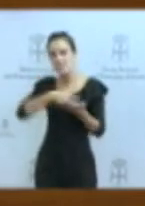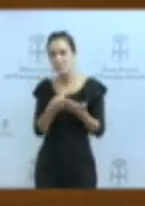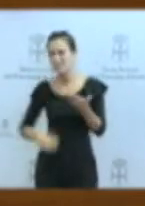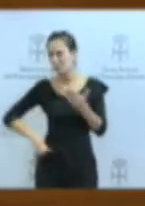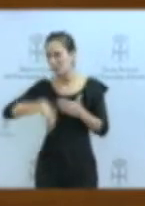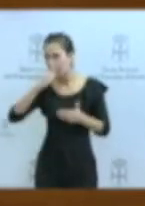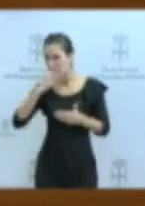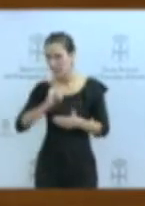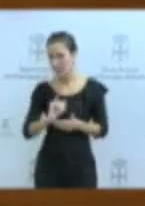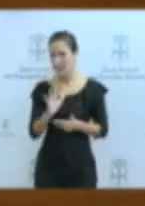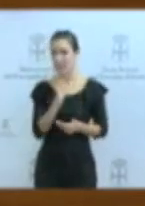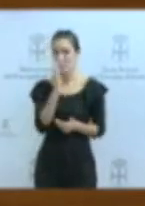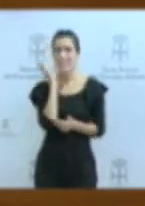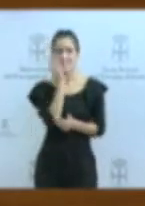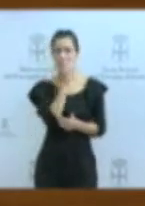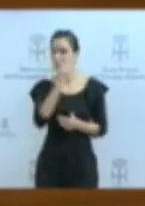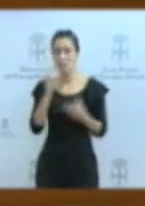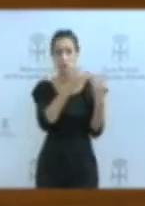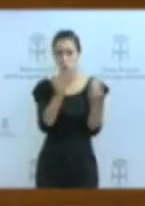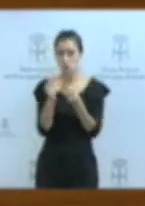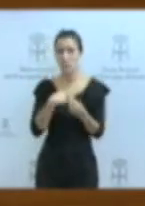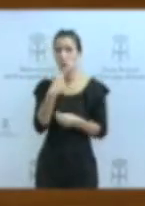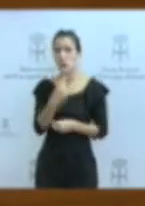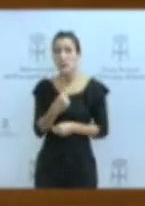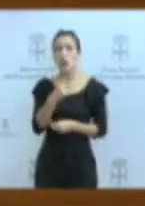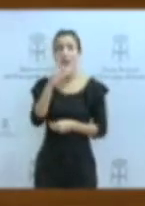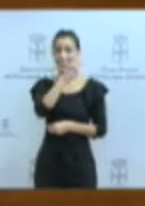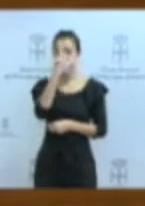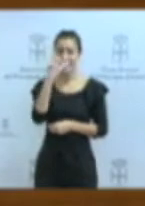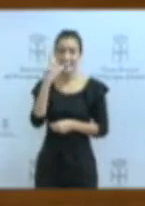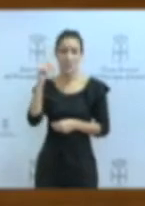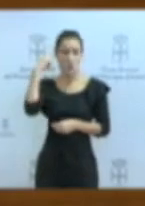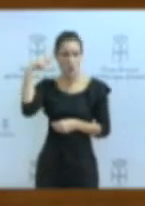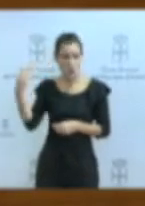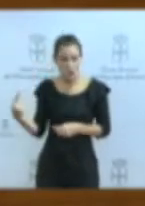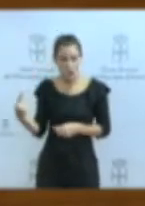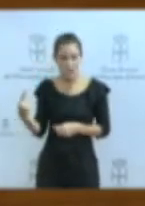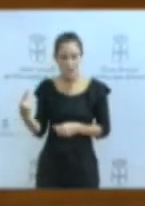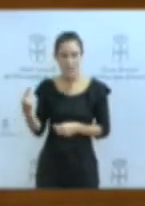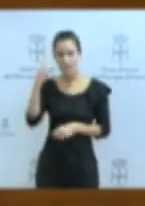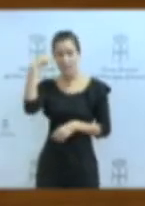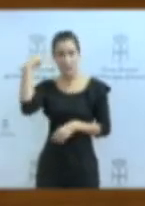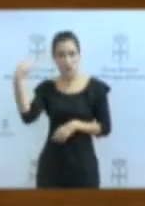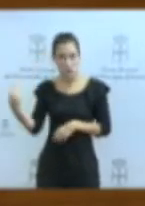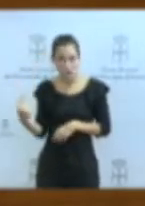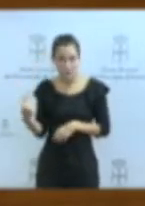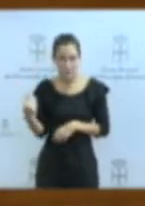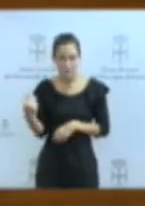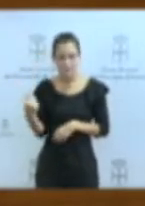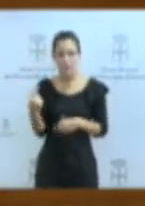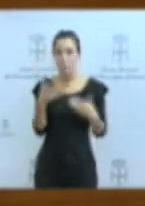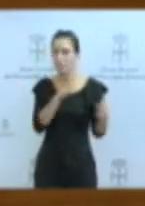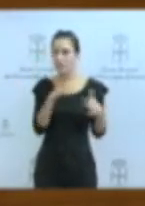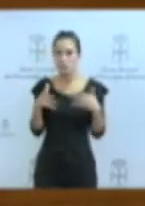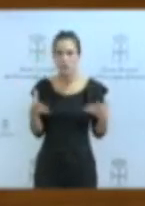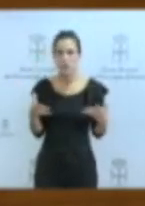en el Reino Unido concretamente, sin hablar ya de las conexiones posibles, hay como residentes en el Reino Unido, asturianos y asturianas, hay